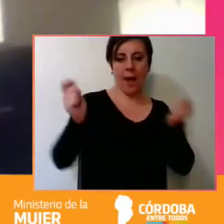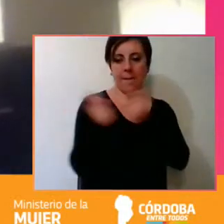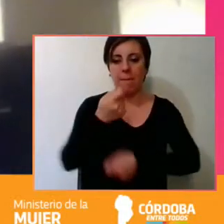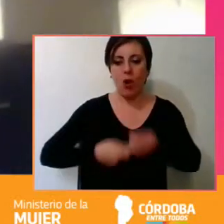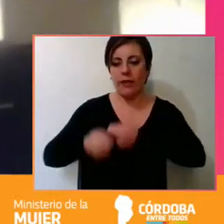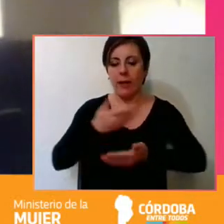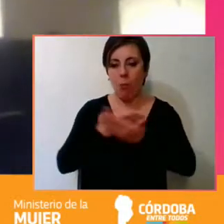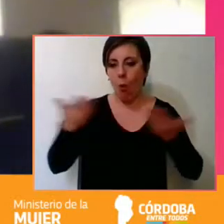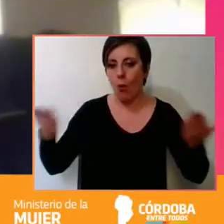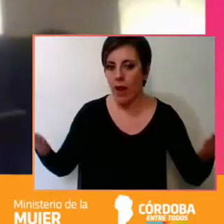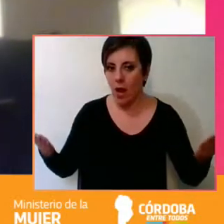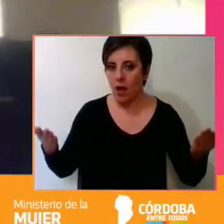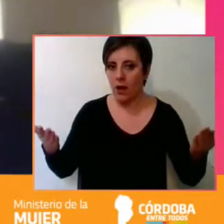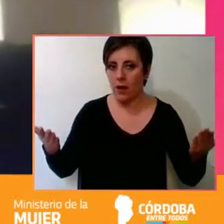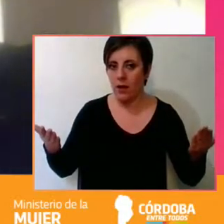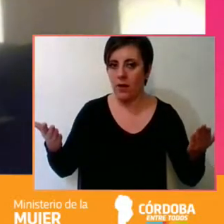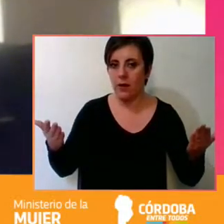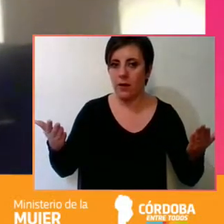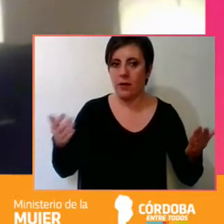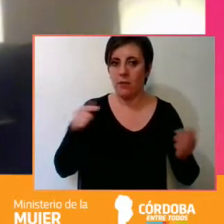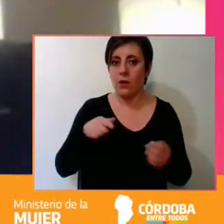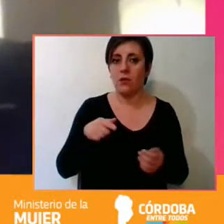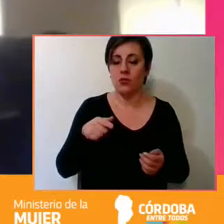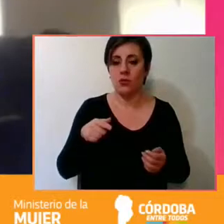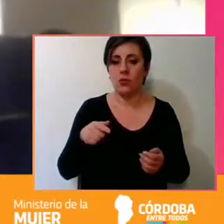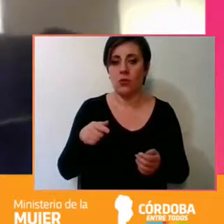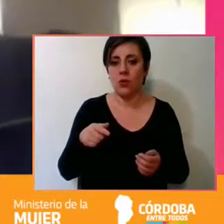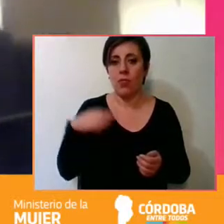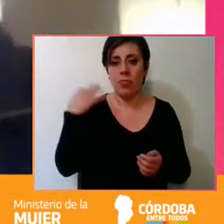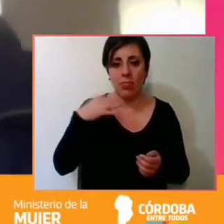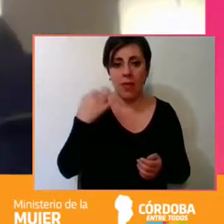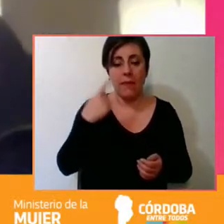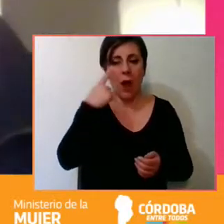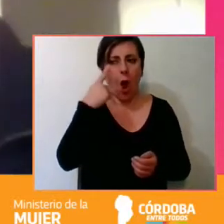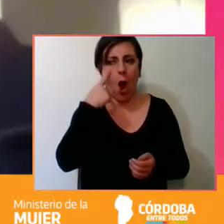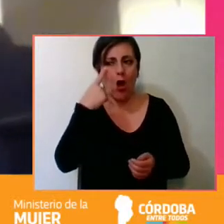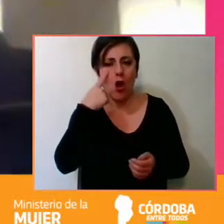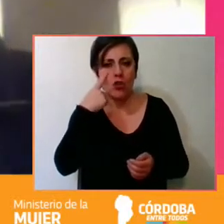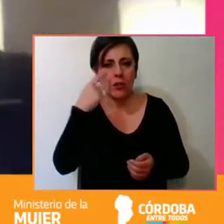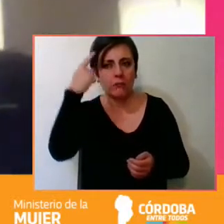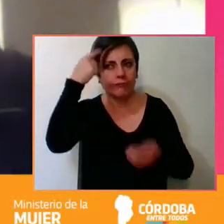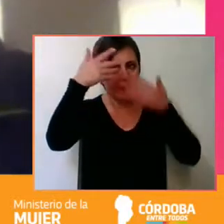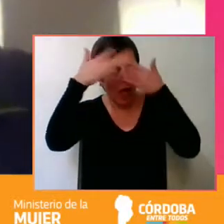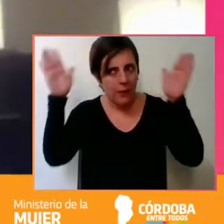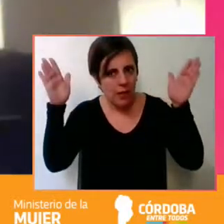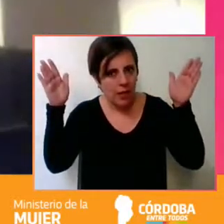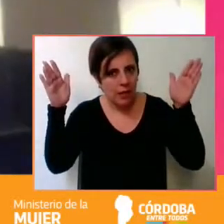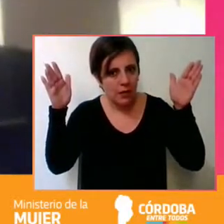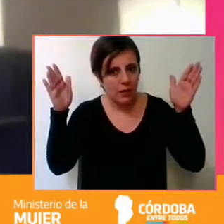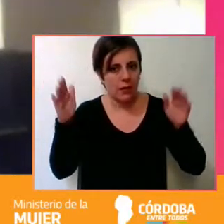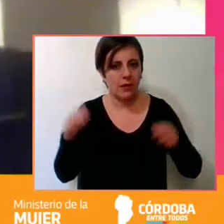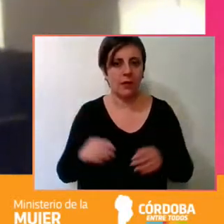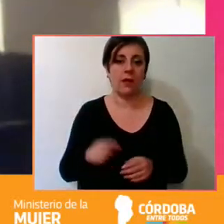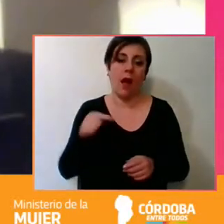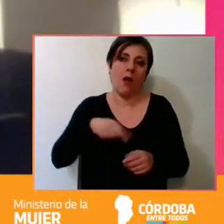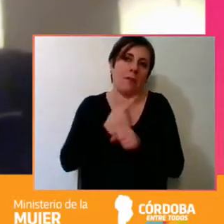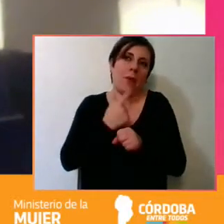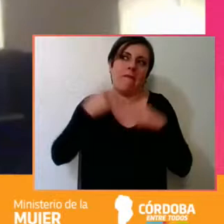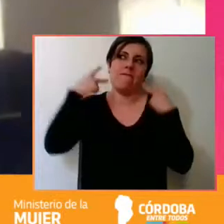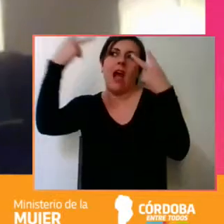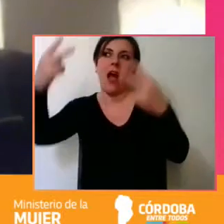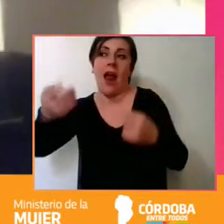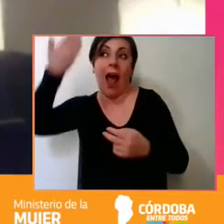pública. Y por eso tienen que adquirir conocimiento. Tienen que conocer, abrirse. Ahora no, viajar, pero bueno, cuando